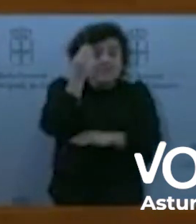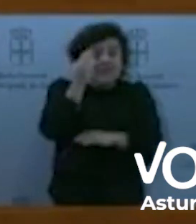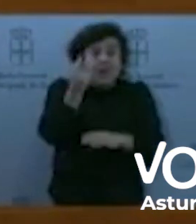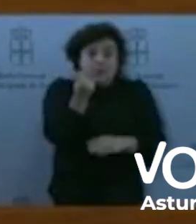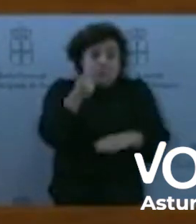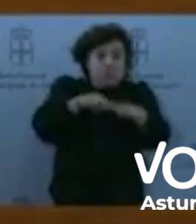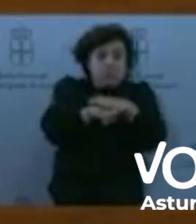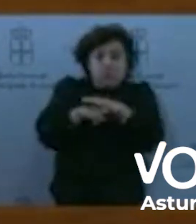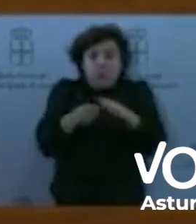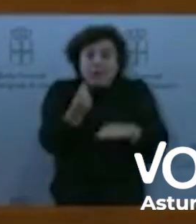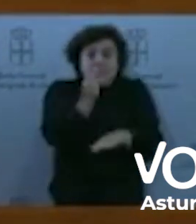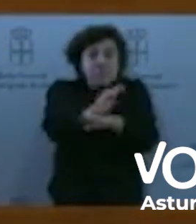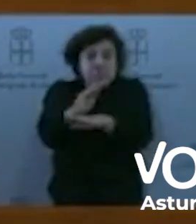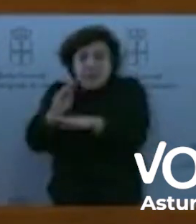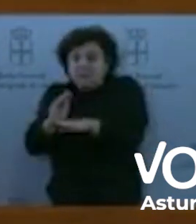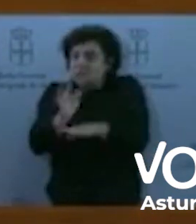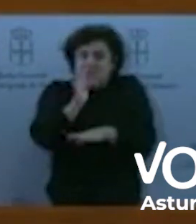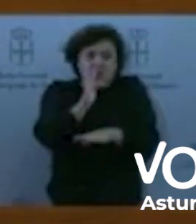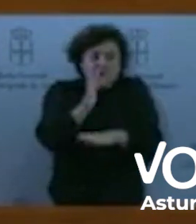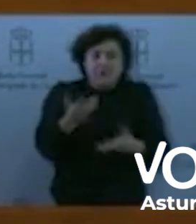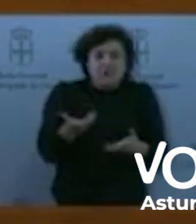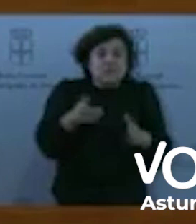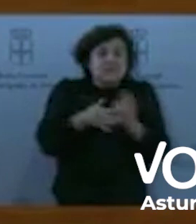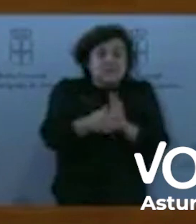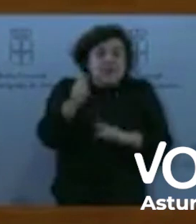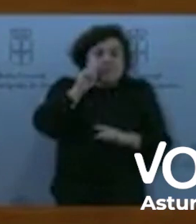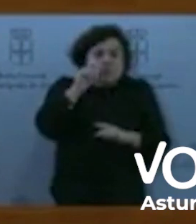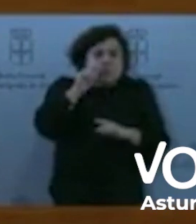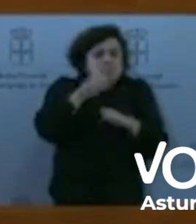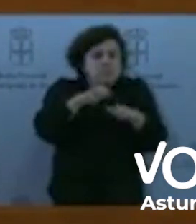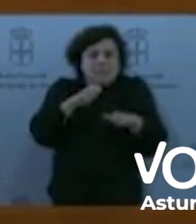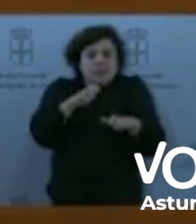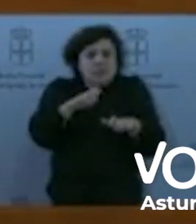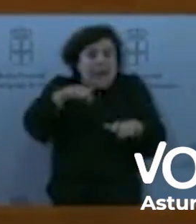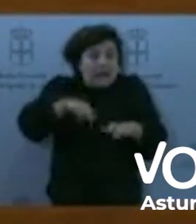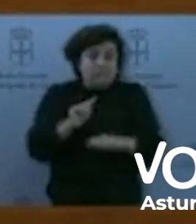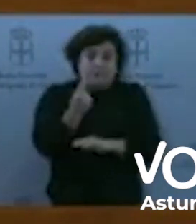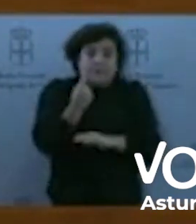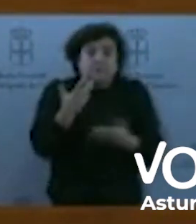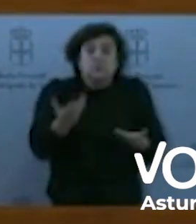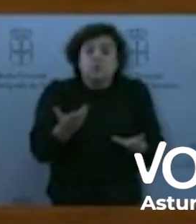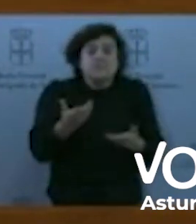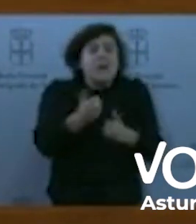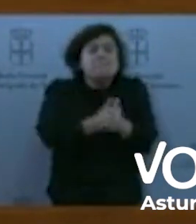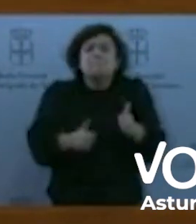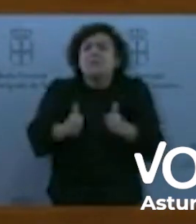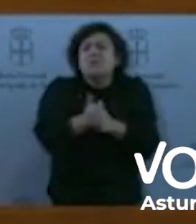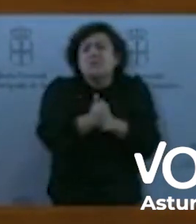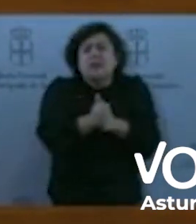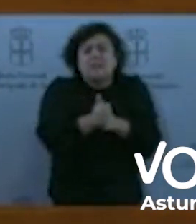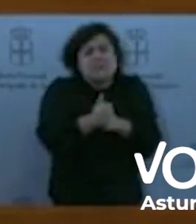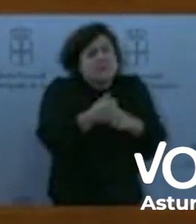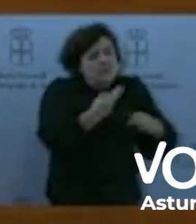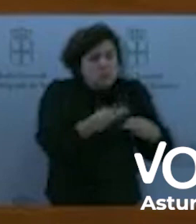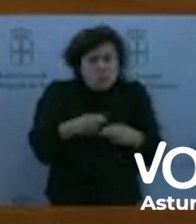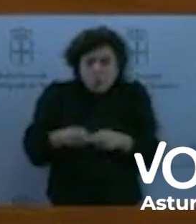los mayores reclamos turísticos de Asturias, sino el mayor. Se da prioridad a nuevas creaciones culturales e ideológicas con menos